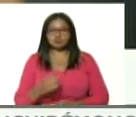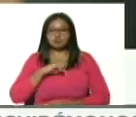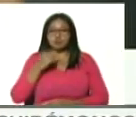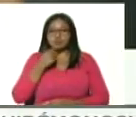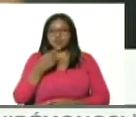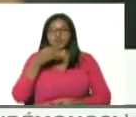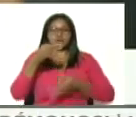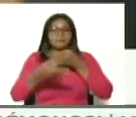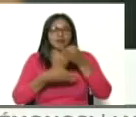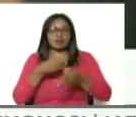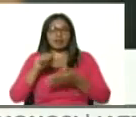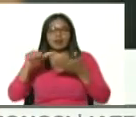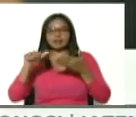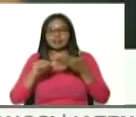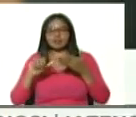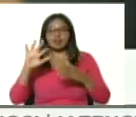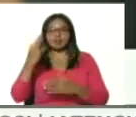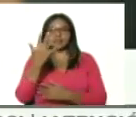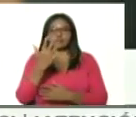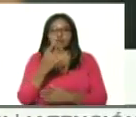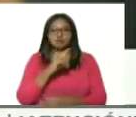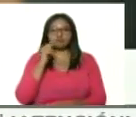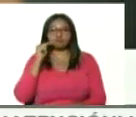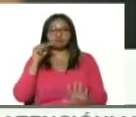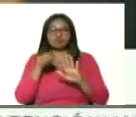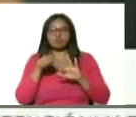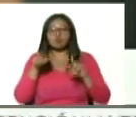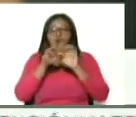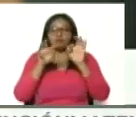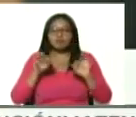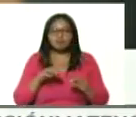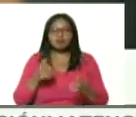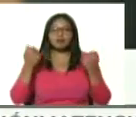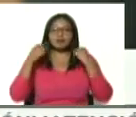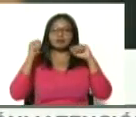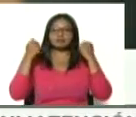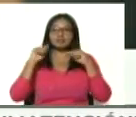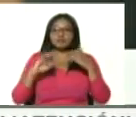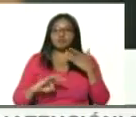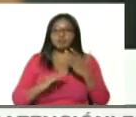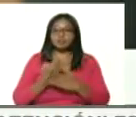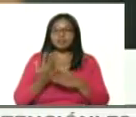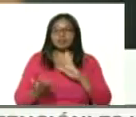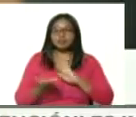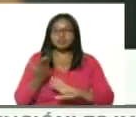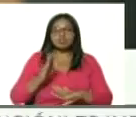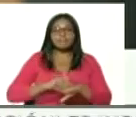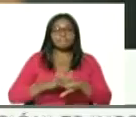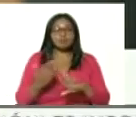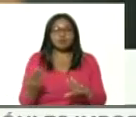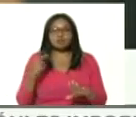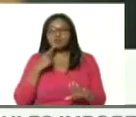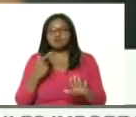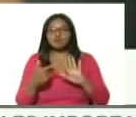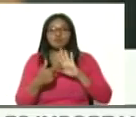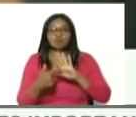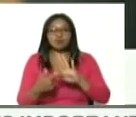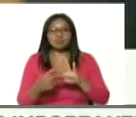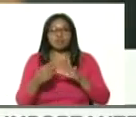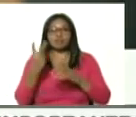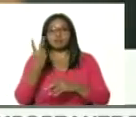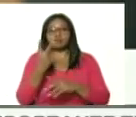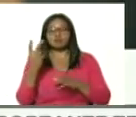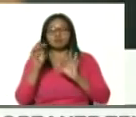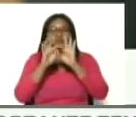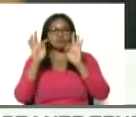artículo 5 que define el ejercicio de la soberanía es fundamental para ver ahora, porque nos define dos formas